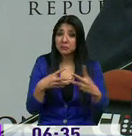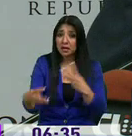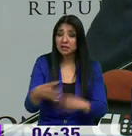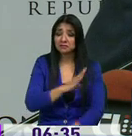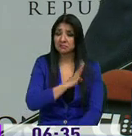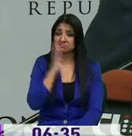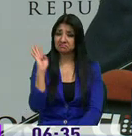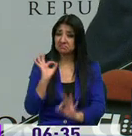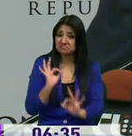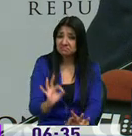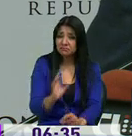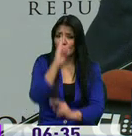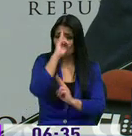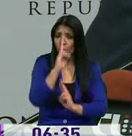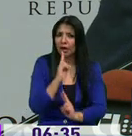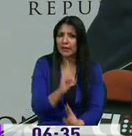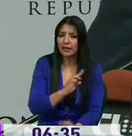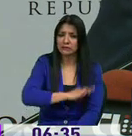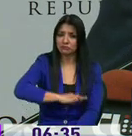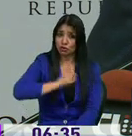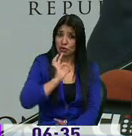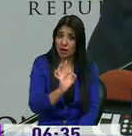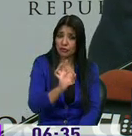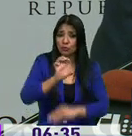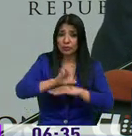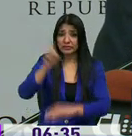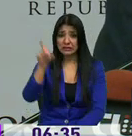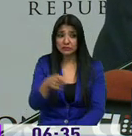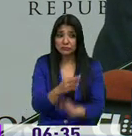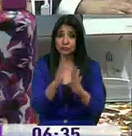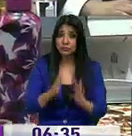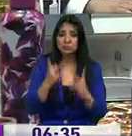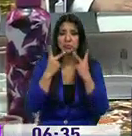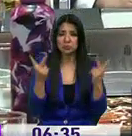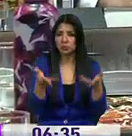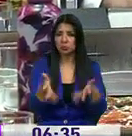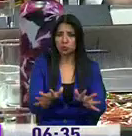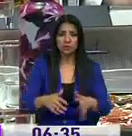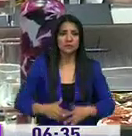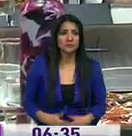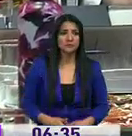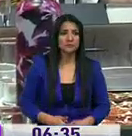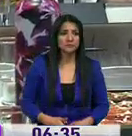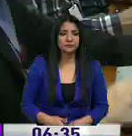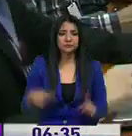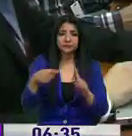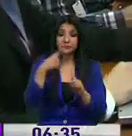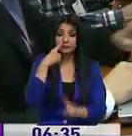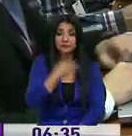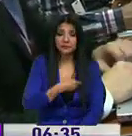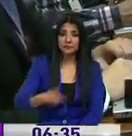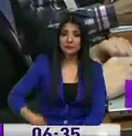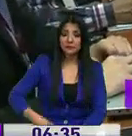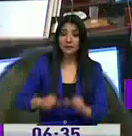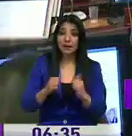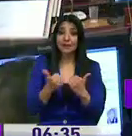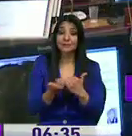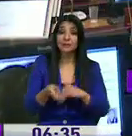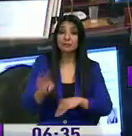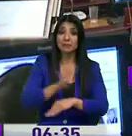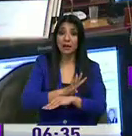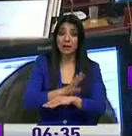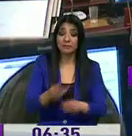la propiedad que la república requiere para los funcionarios públicos el presidente de la asamblea espera que el pedido sea analizado y